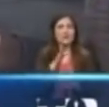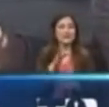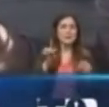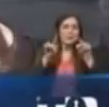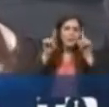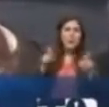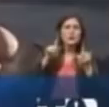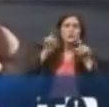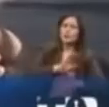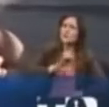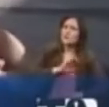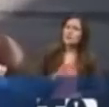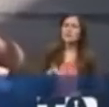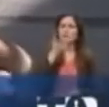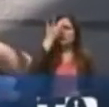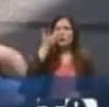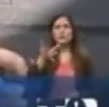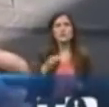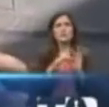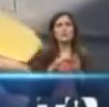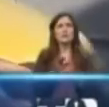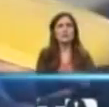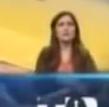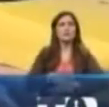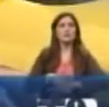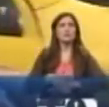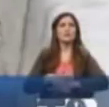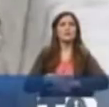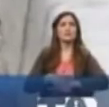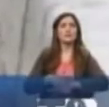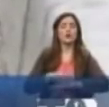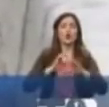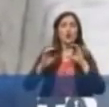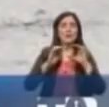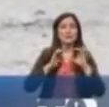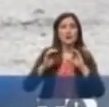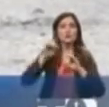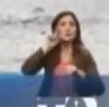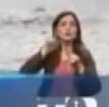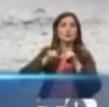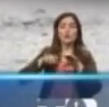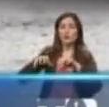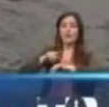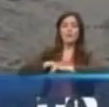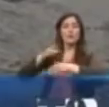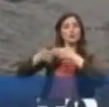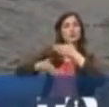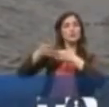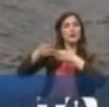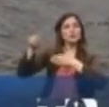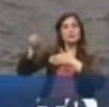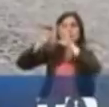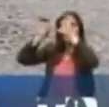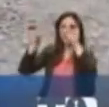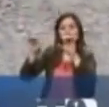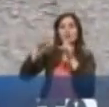siempre preguntando a la municipalidad el por qué no se han arreglado estas vías y así es. Hemos conversado y hemos coordinado y se les ha dado un plazo de intervención